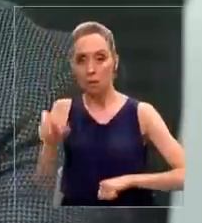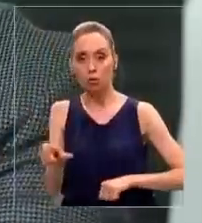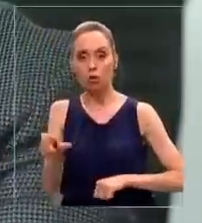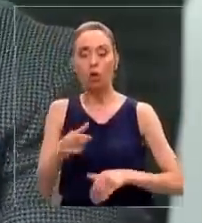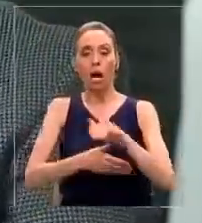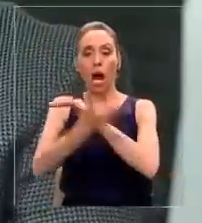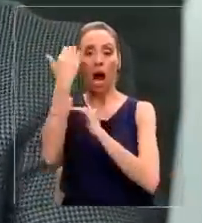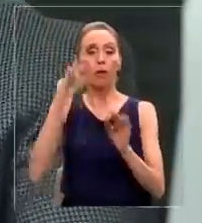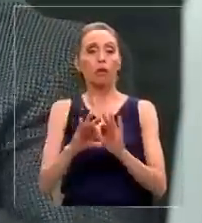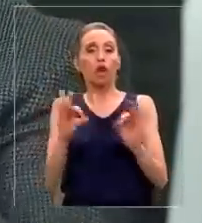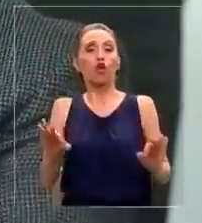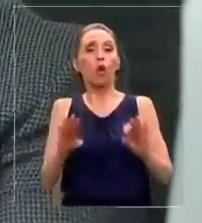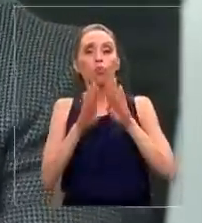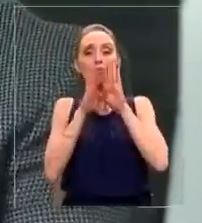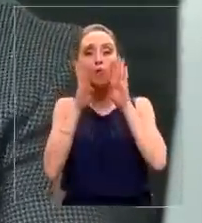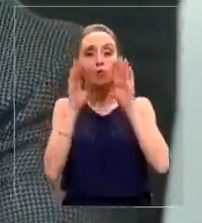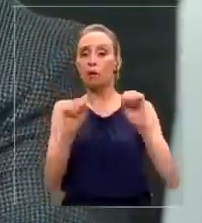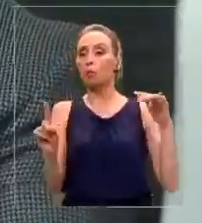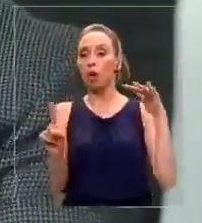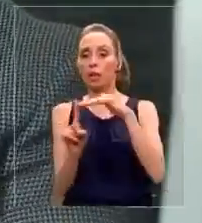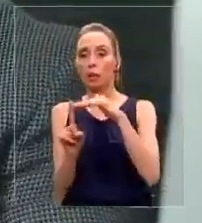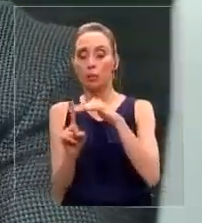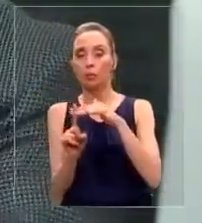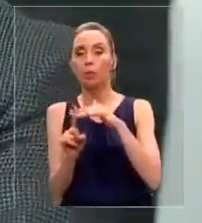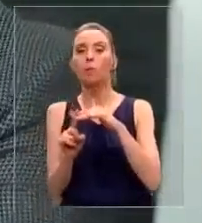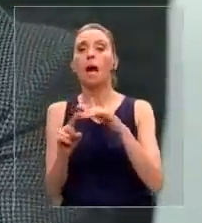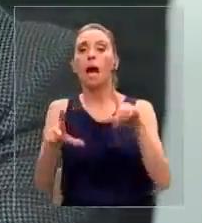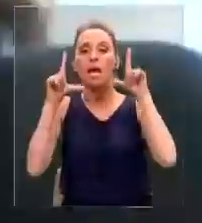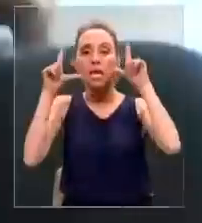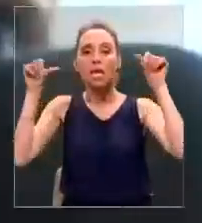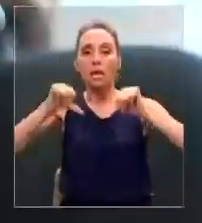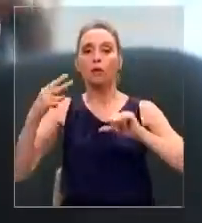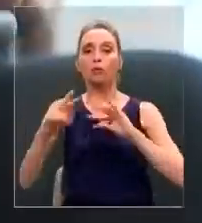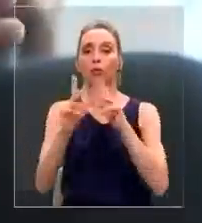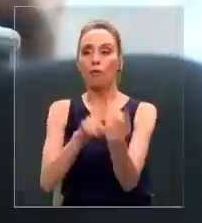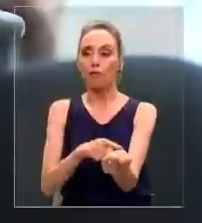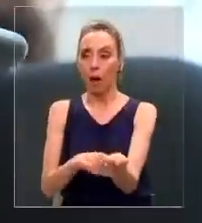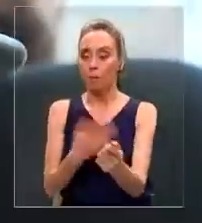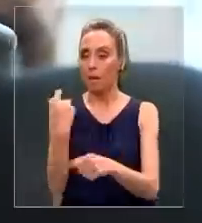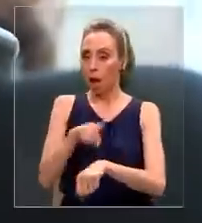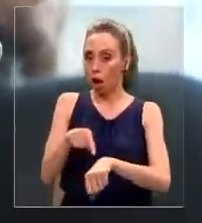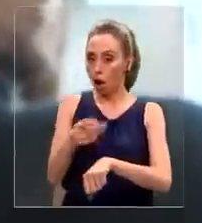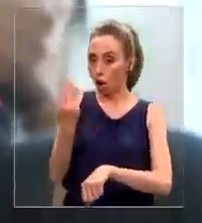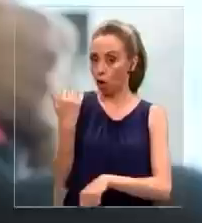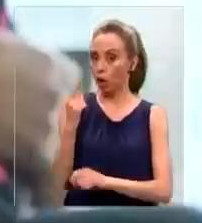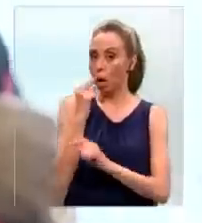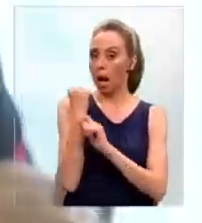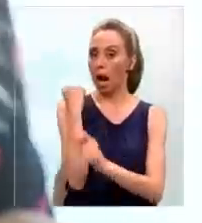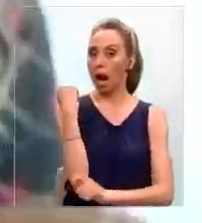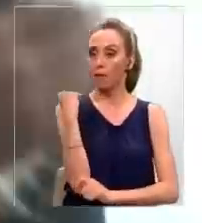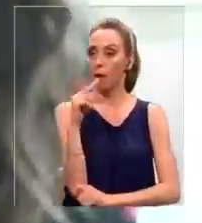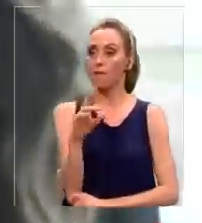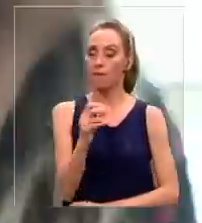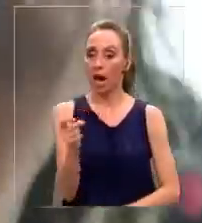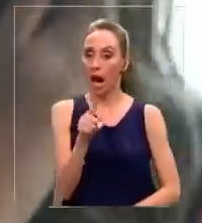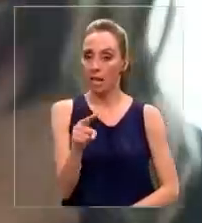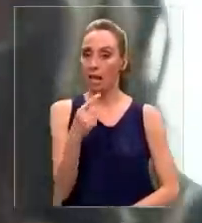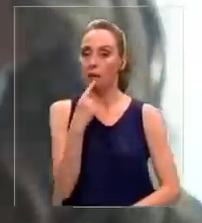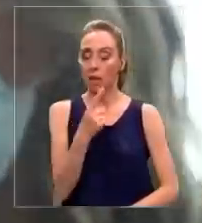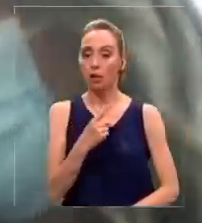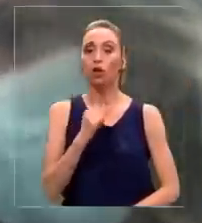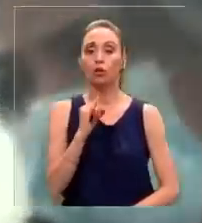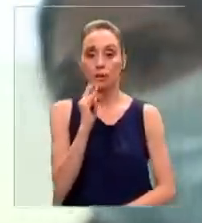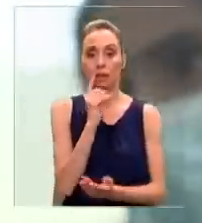irreprochable conducta anterior, ¿cierto?, para dañar la imagen de su familia. En las últimas horas, el abogado Mario Vargas afirmó que